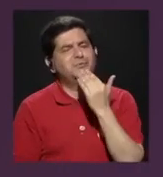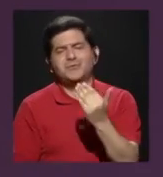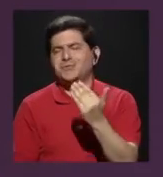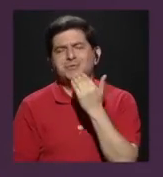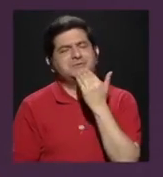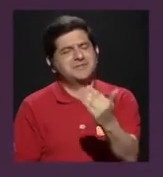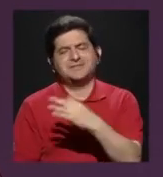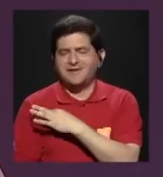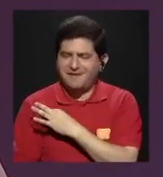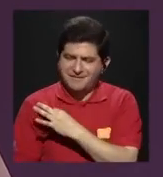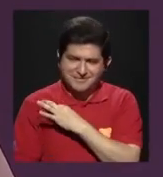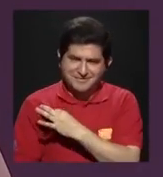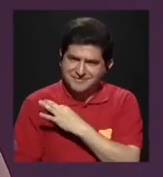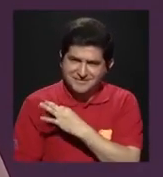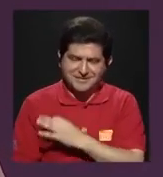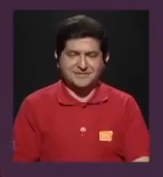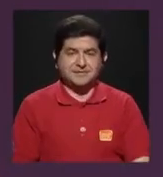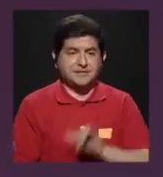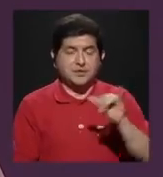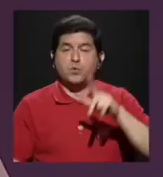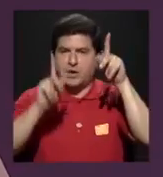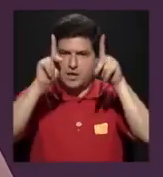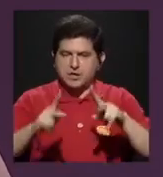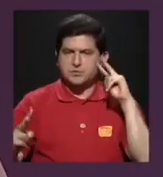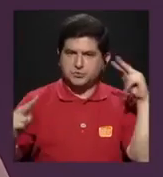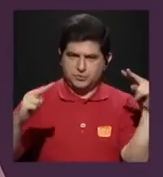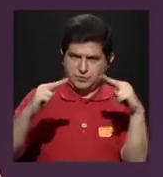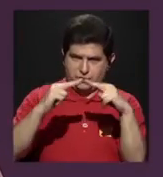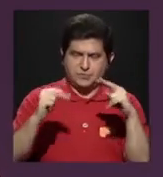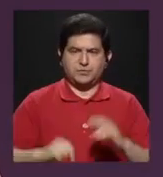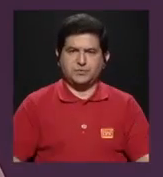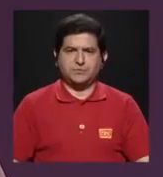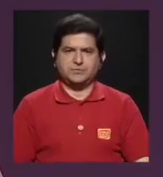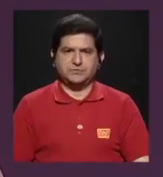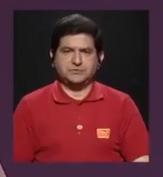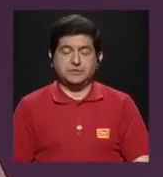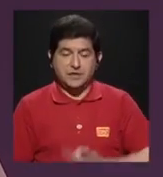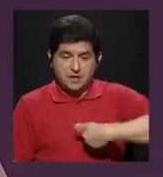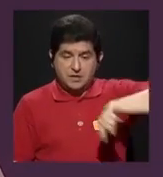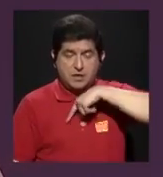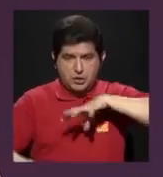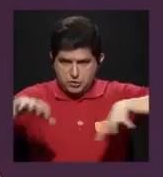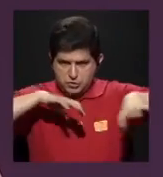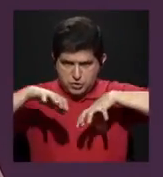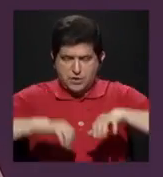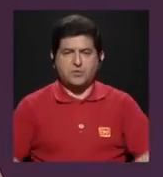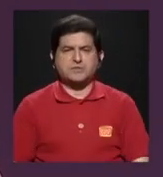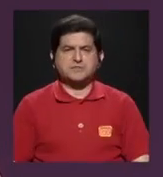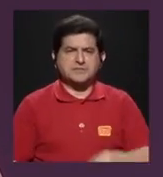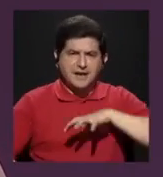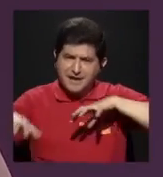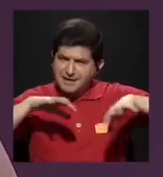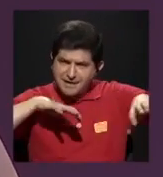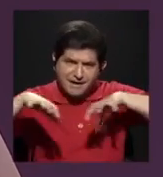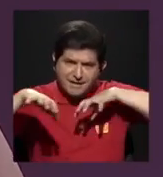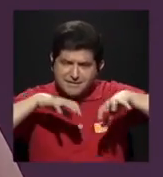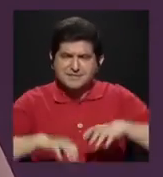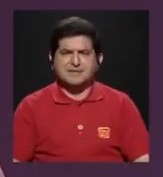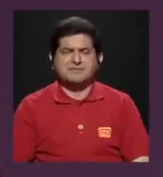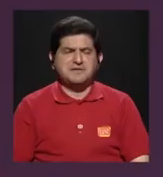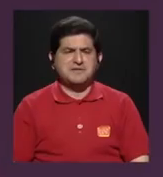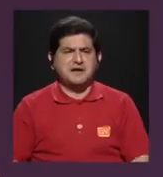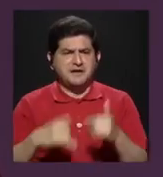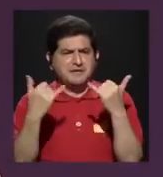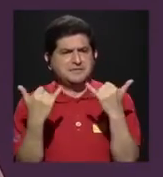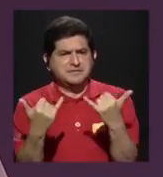¿verdad?, por la invitación y porque la gente conozca un poquito más de nuestra actividad, ya que ha sido una actividad que se ha